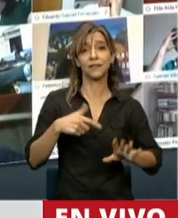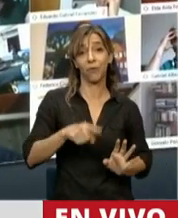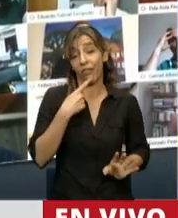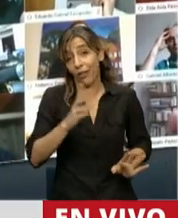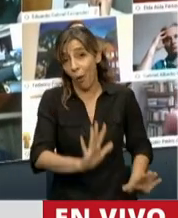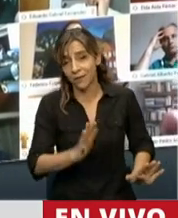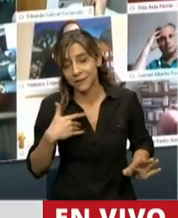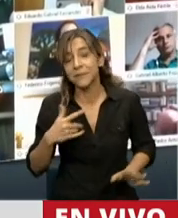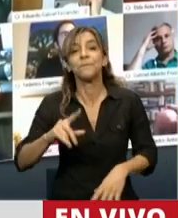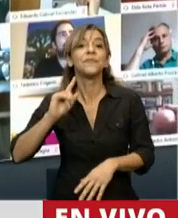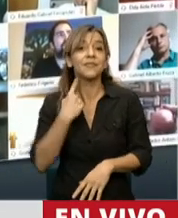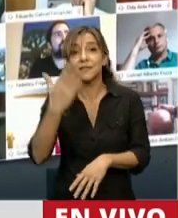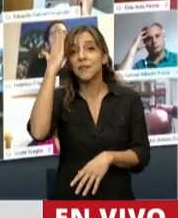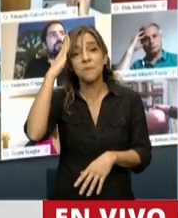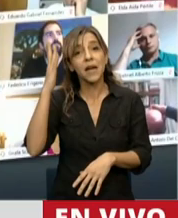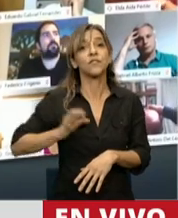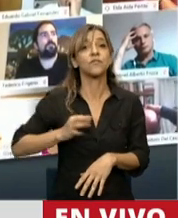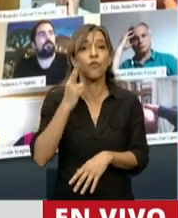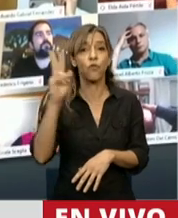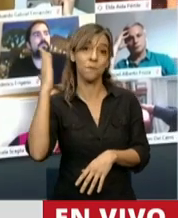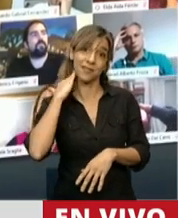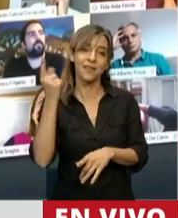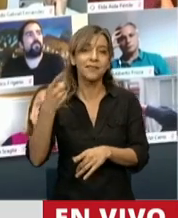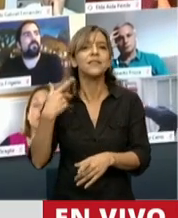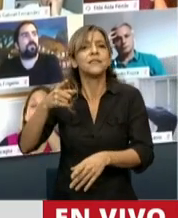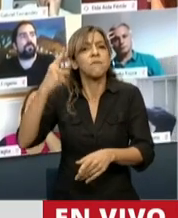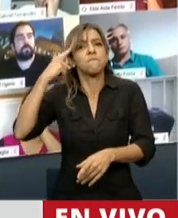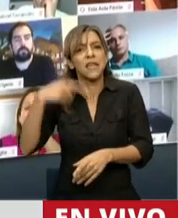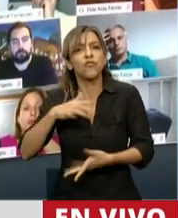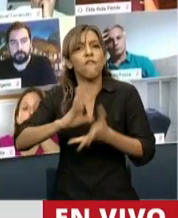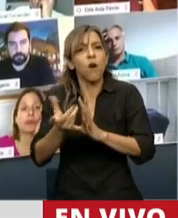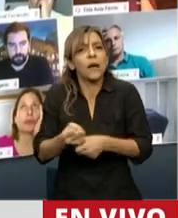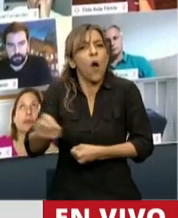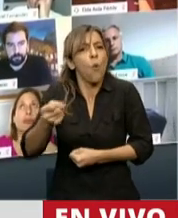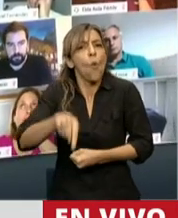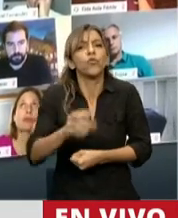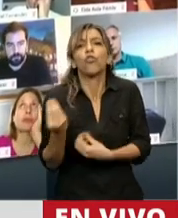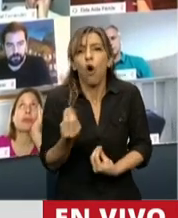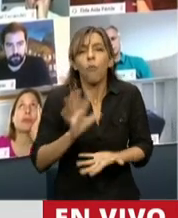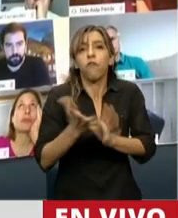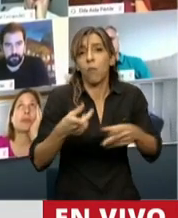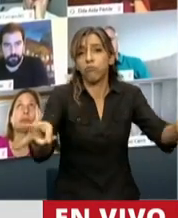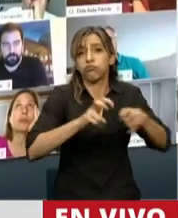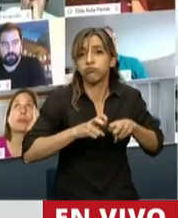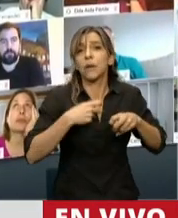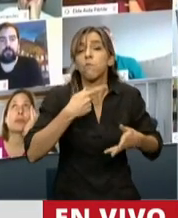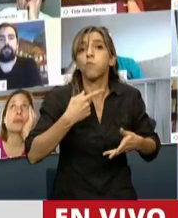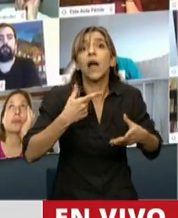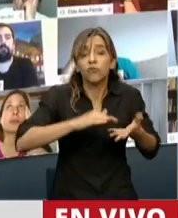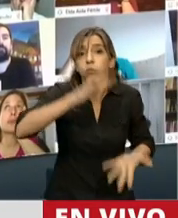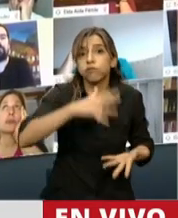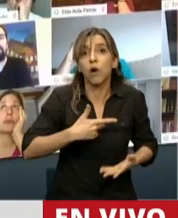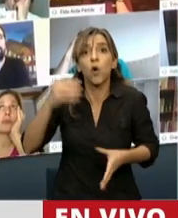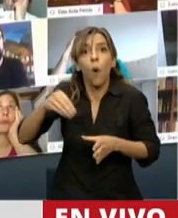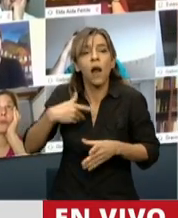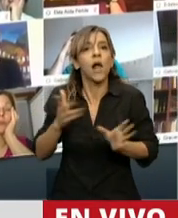13 de marzo del 2016, Prat-Gay vaticinó un ajuste fiscal tremendo en caso de no acordar con los holdouts. Fíjense cómo